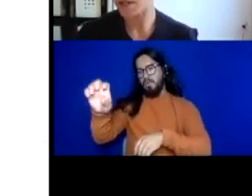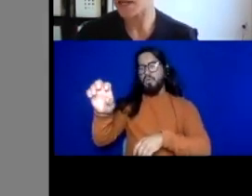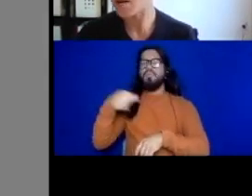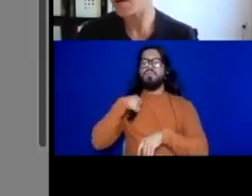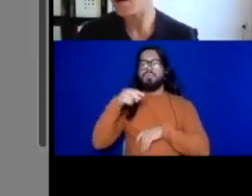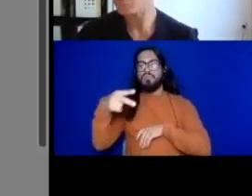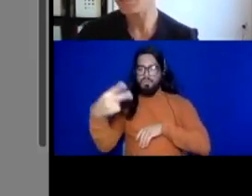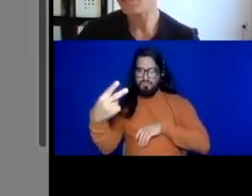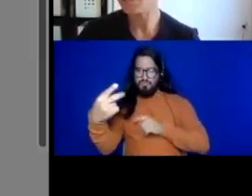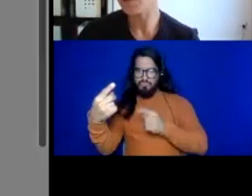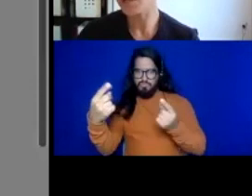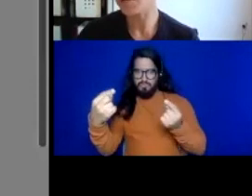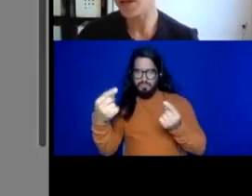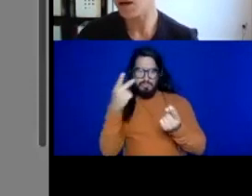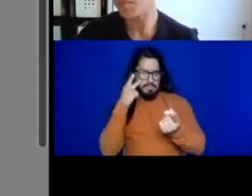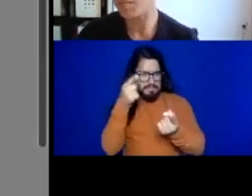secundarios